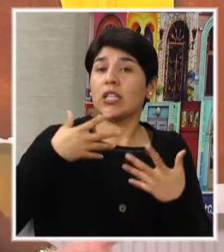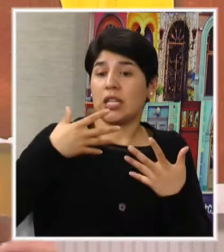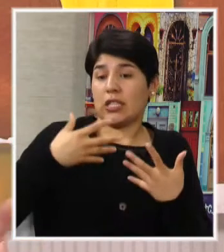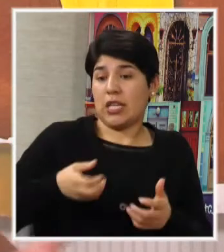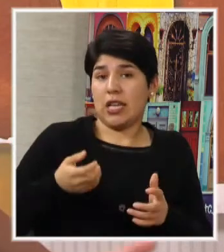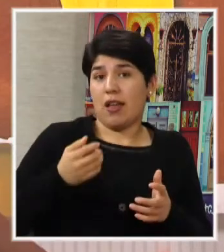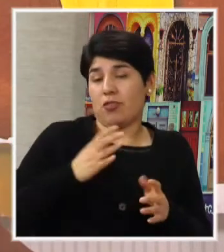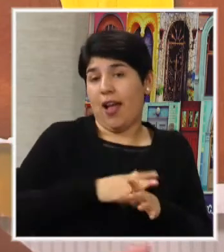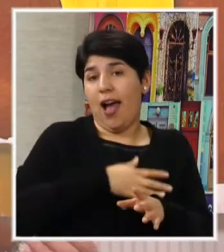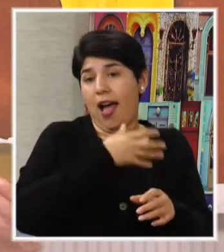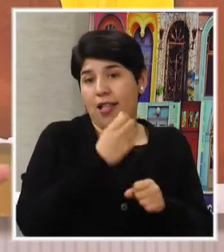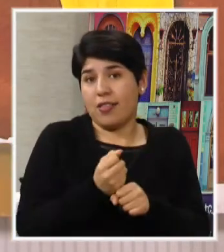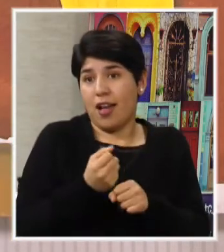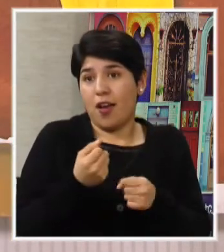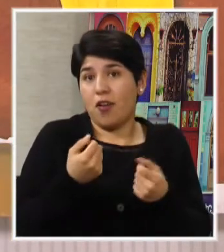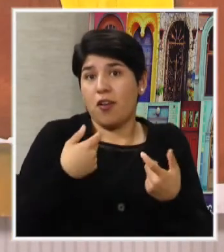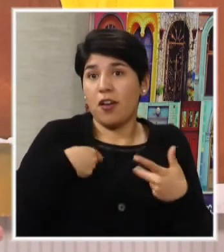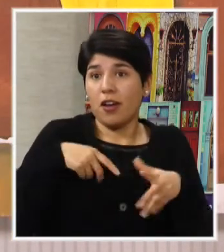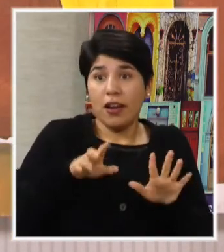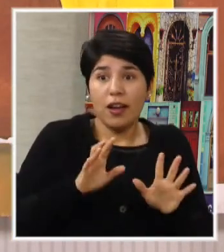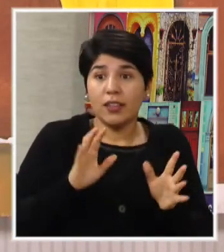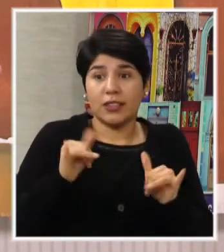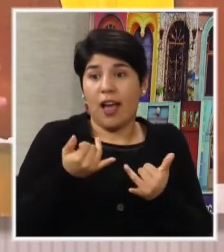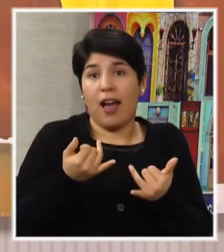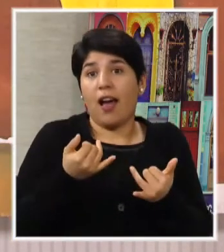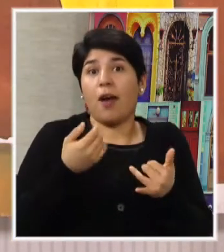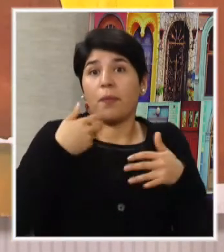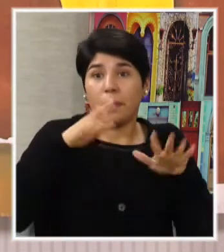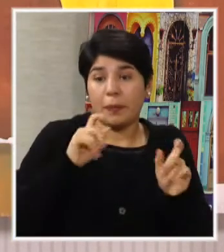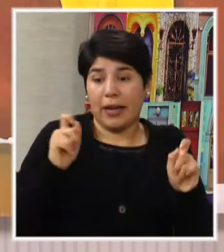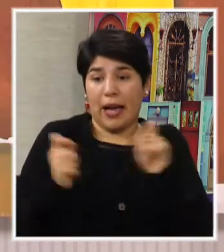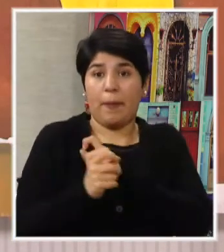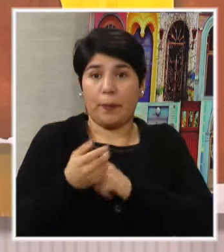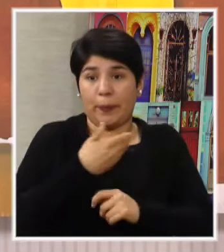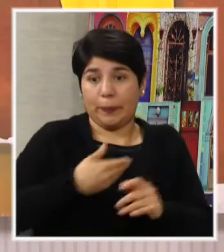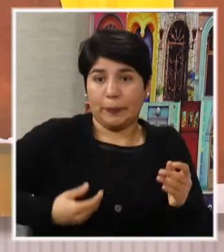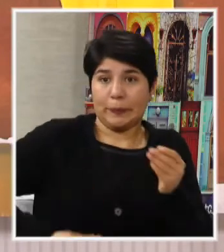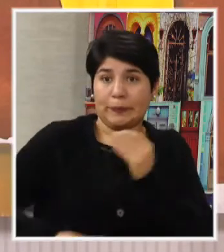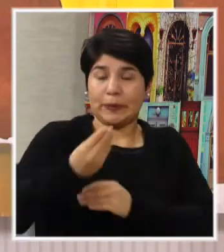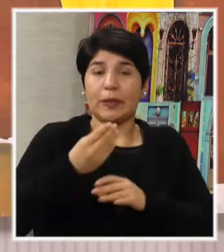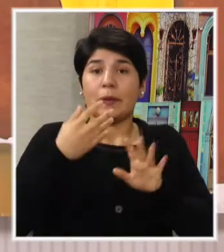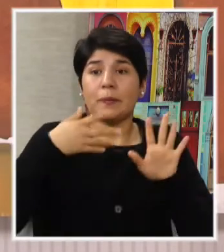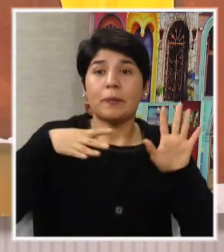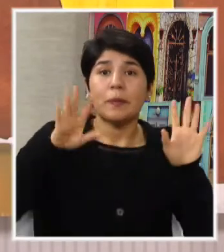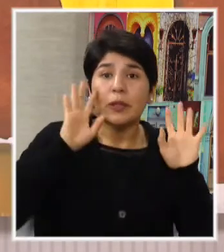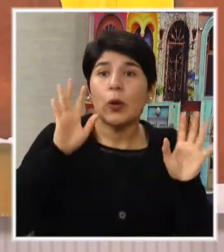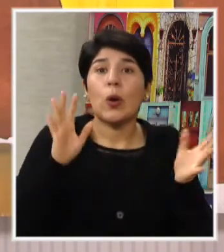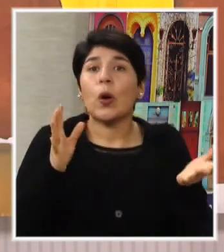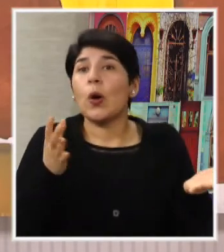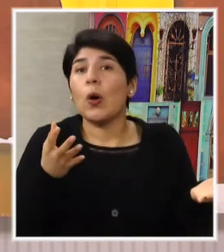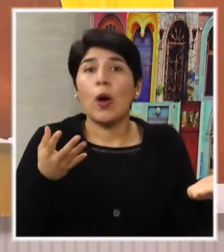creo que las fechas a no estaría en el bastón o no de la gente pero ahora